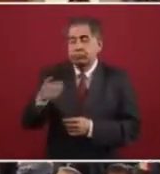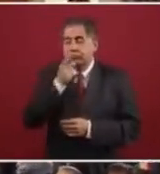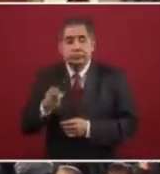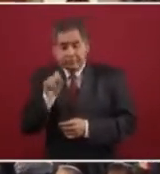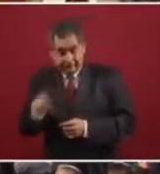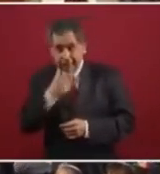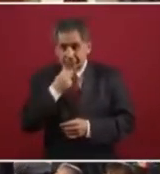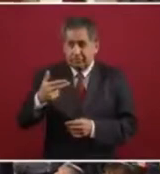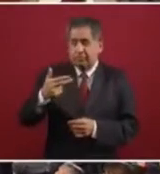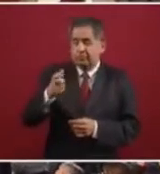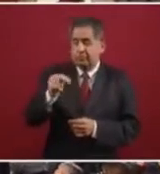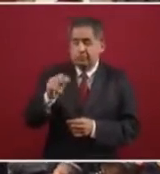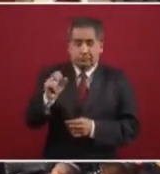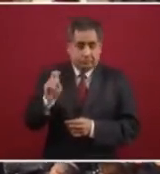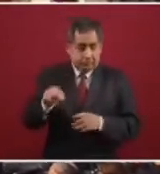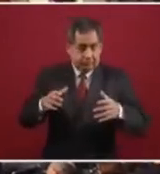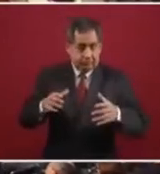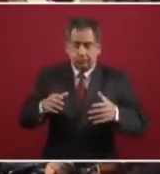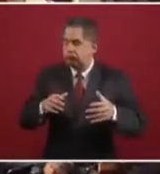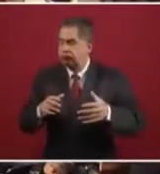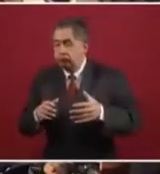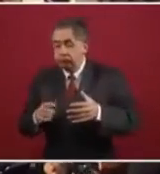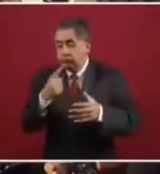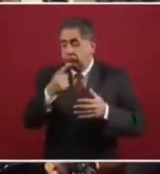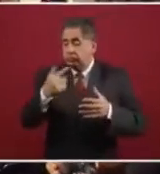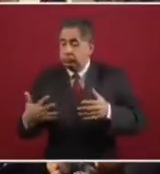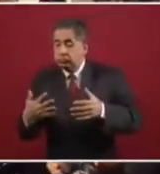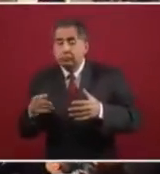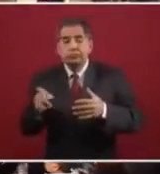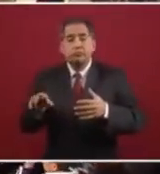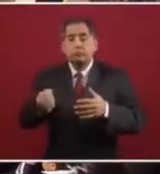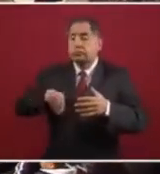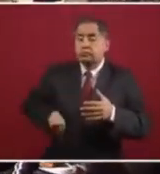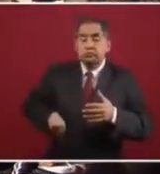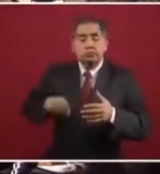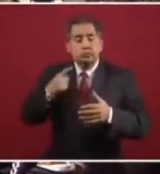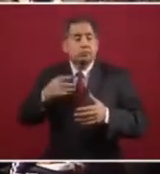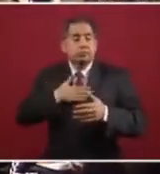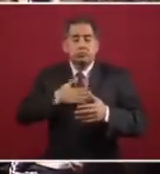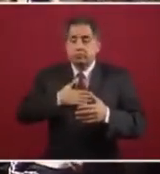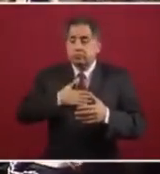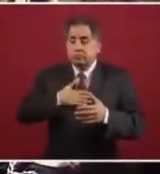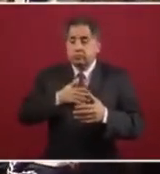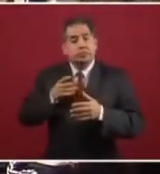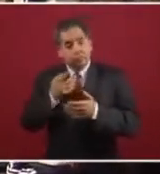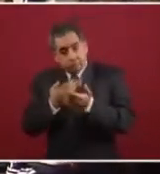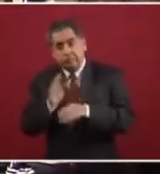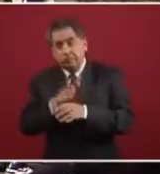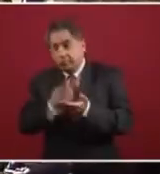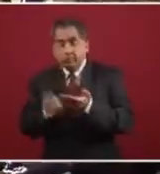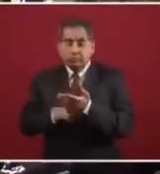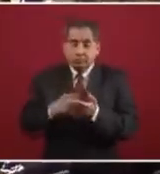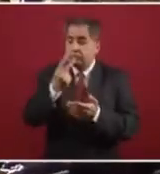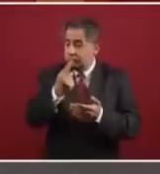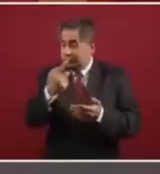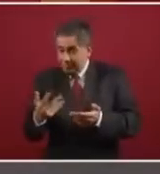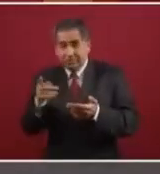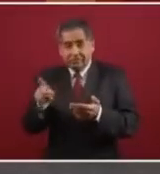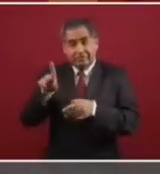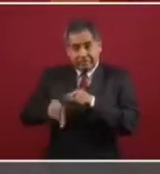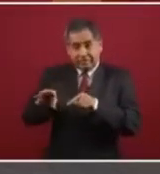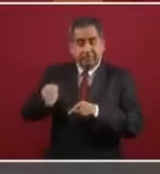Cortés separó el quinto real y se dio otro quinto a sí mismo.